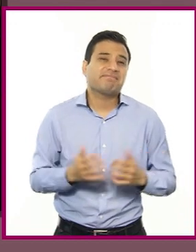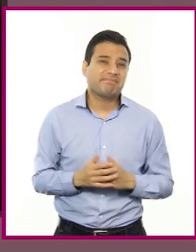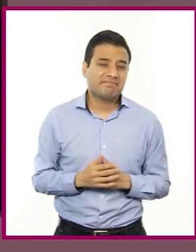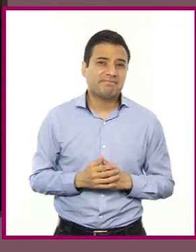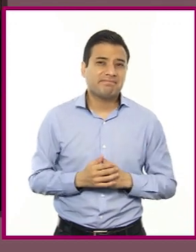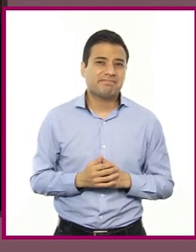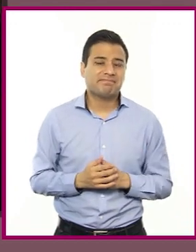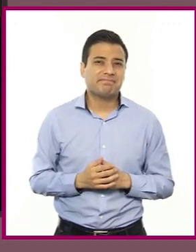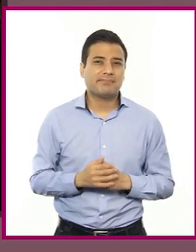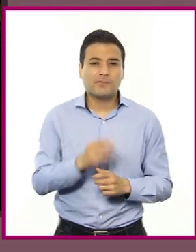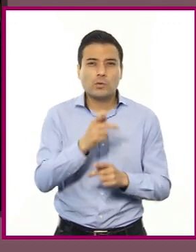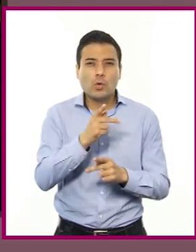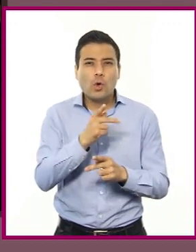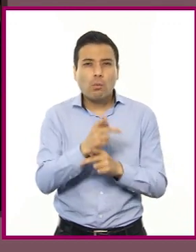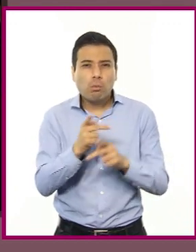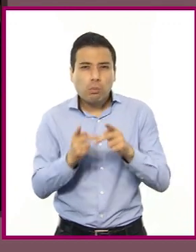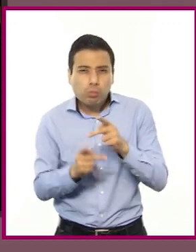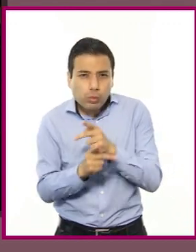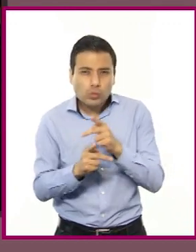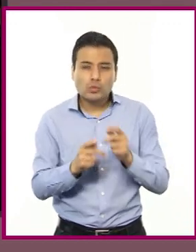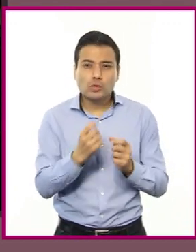están siendo,